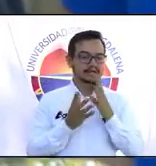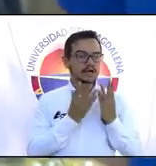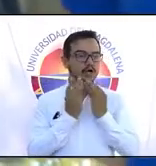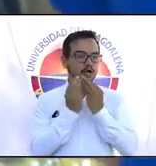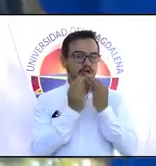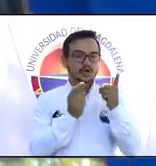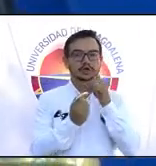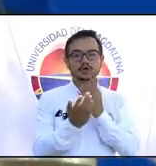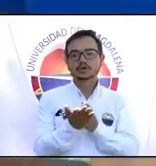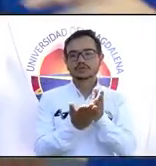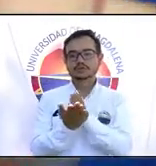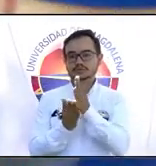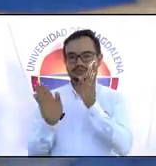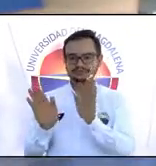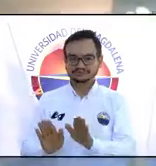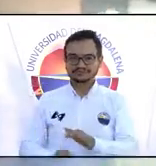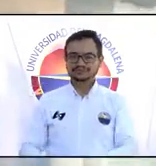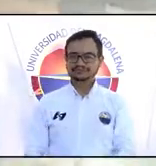de Odontología.